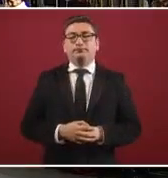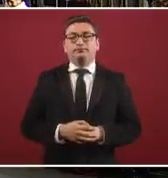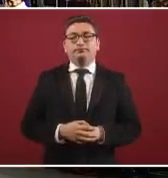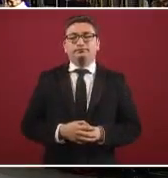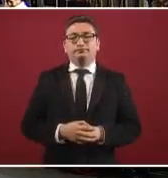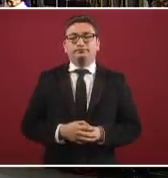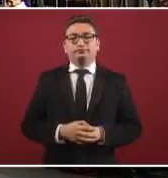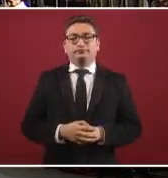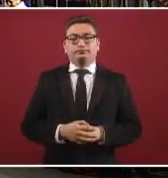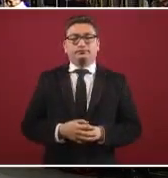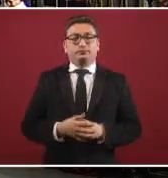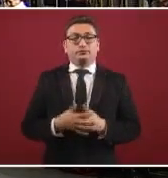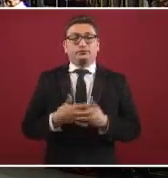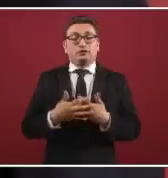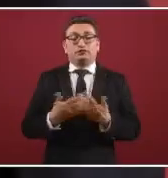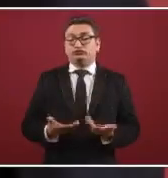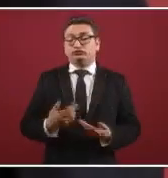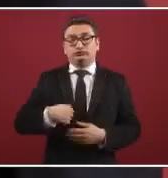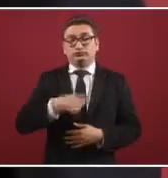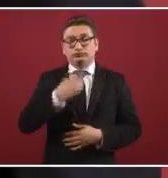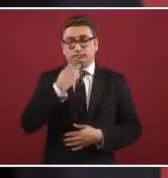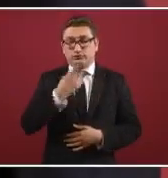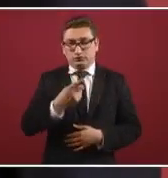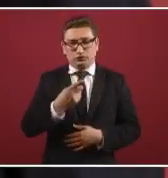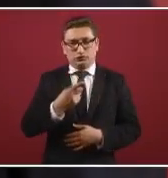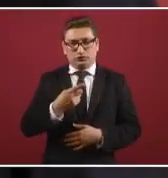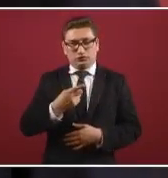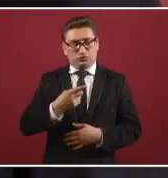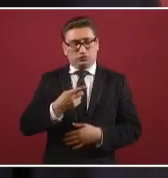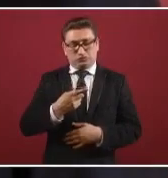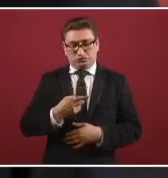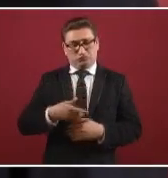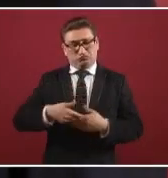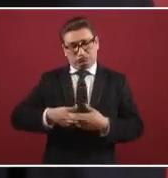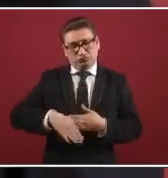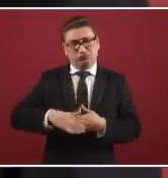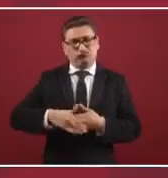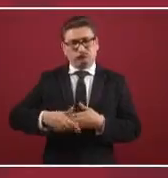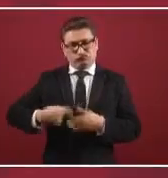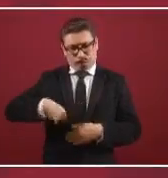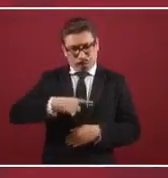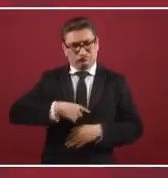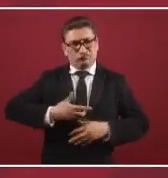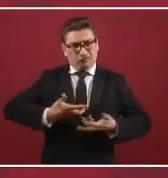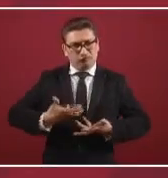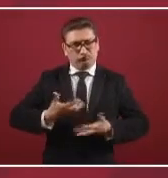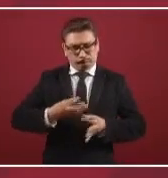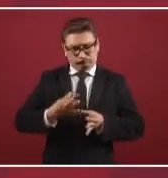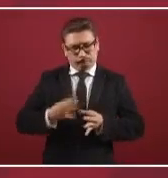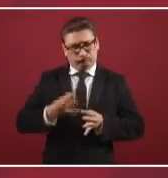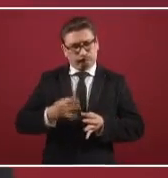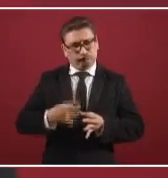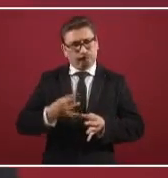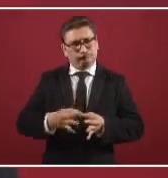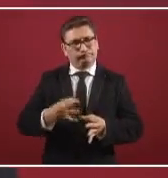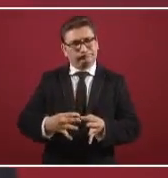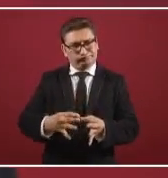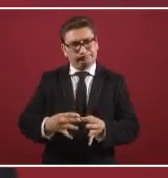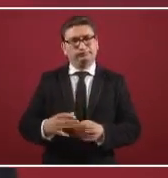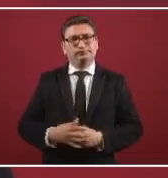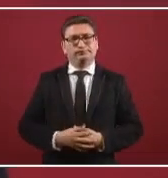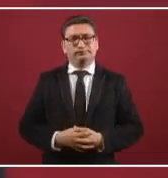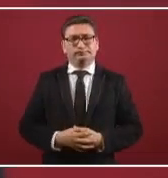decir, vamos a seguir cumpliendo estoy